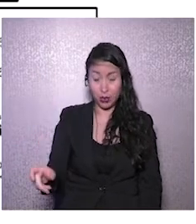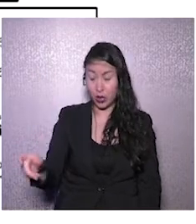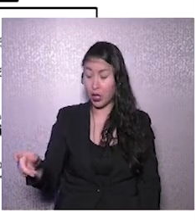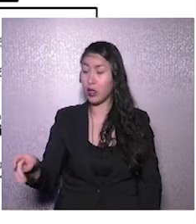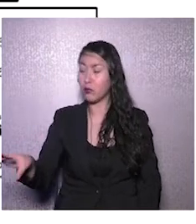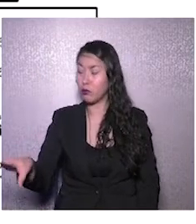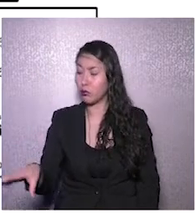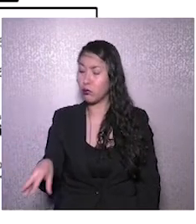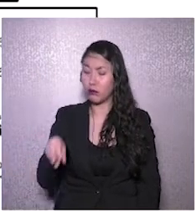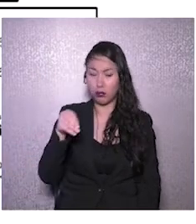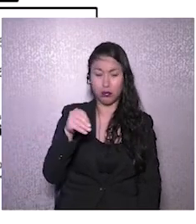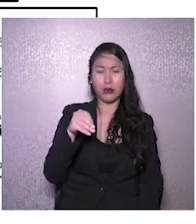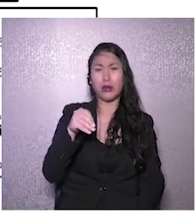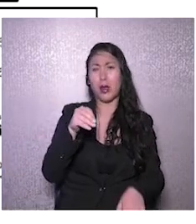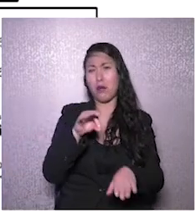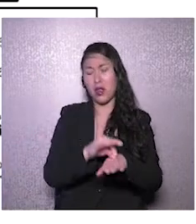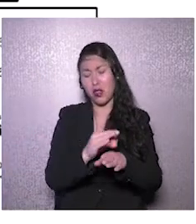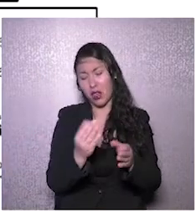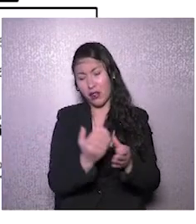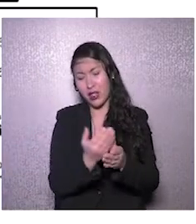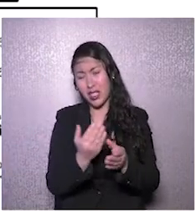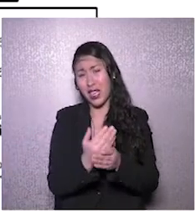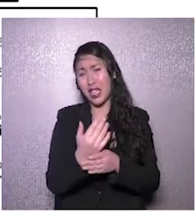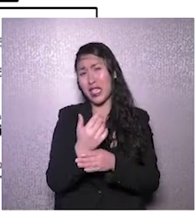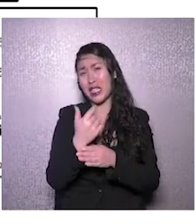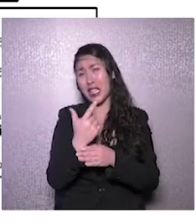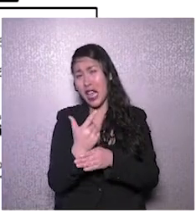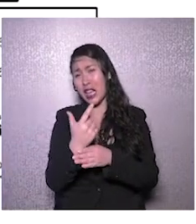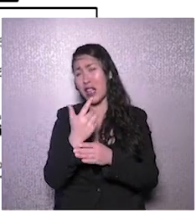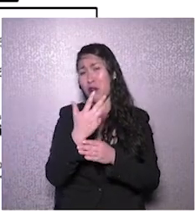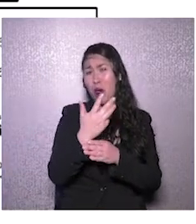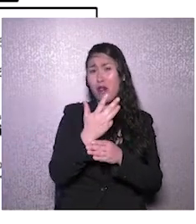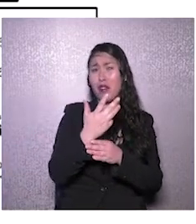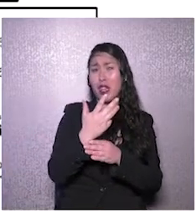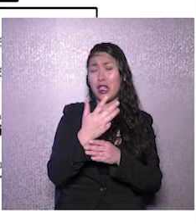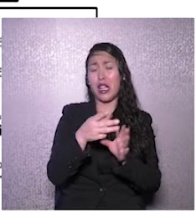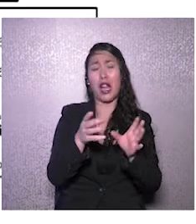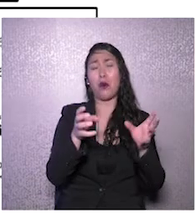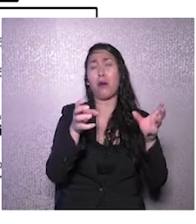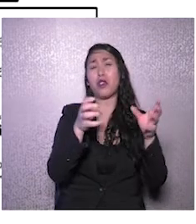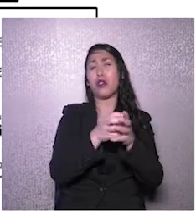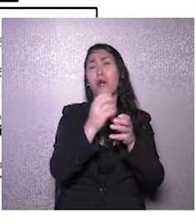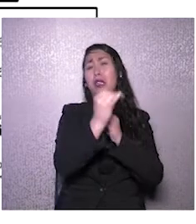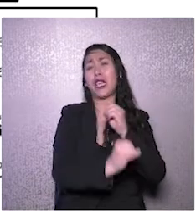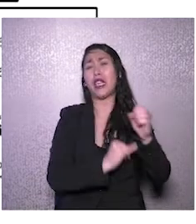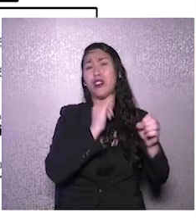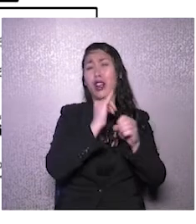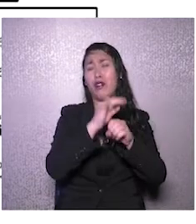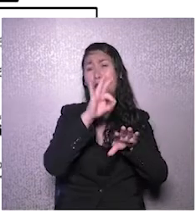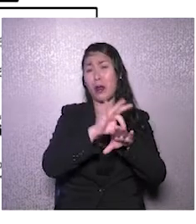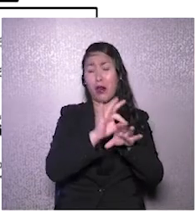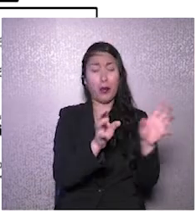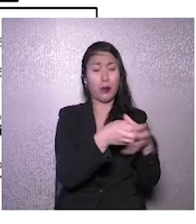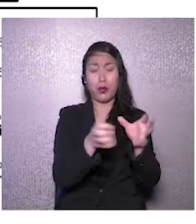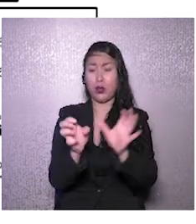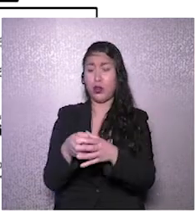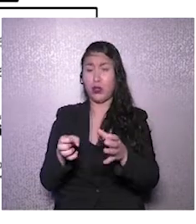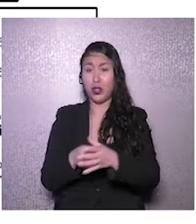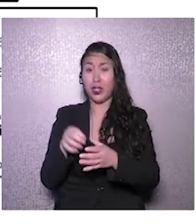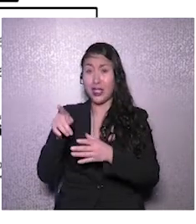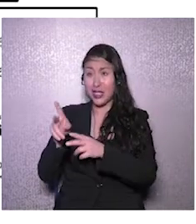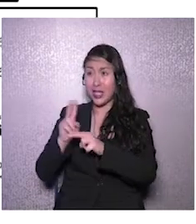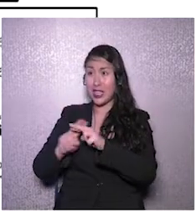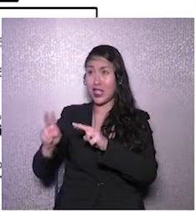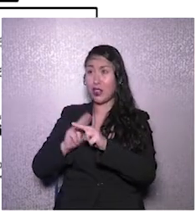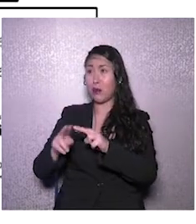diagnósticos de CIE9 o de CIE10, de la clasificación internacional de enfermedades. Esa es una clasificación que fue hecha para hacer